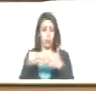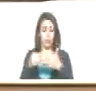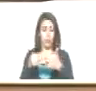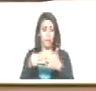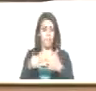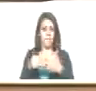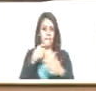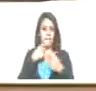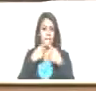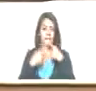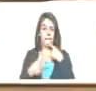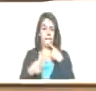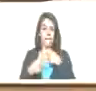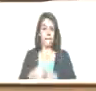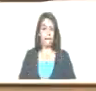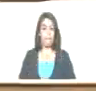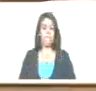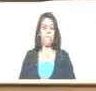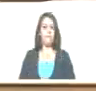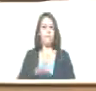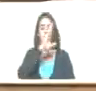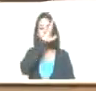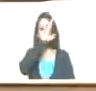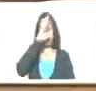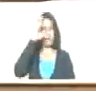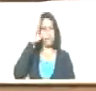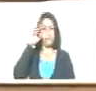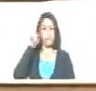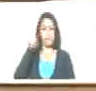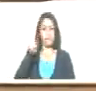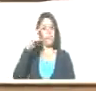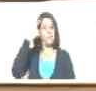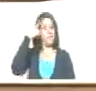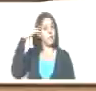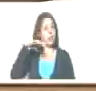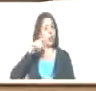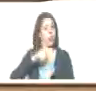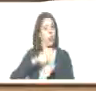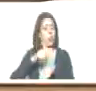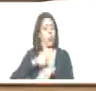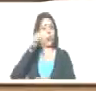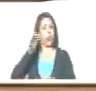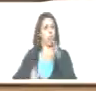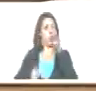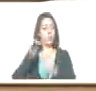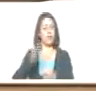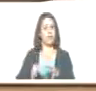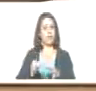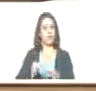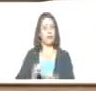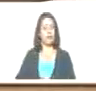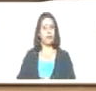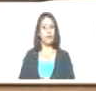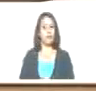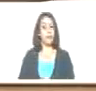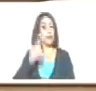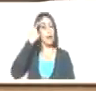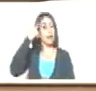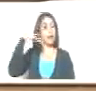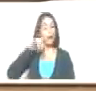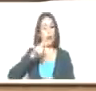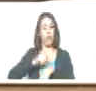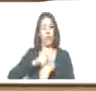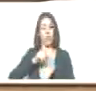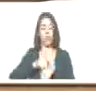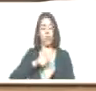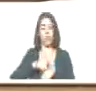hermano Diosdado Cabello, creo que ha llegado la hora de la justicia. Creo que ha llegado la hora de